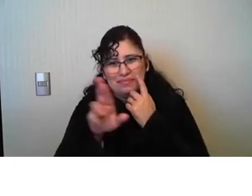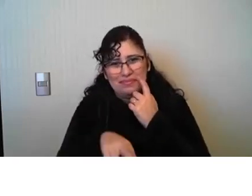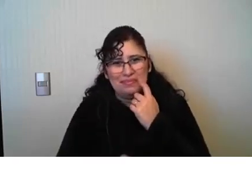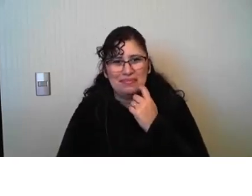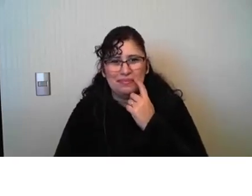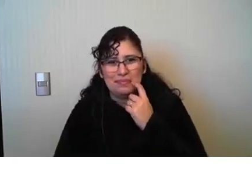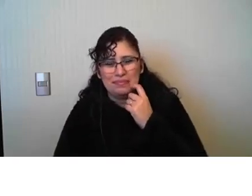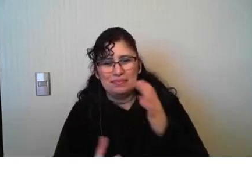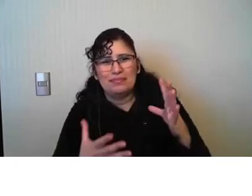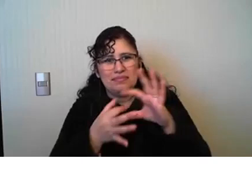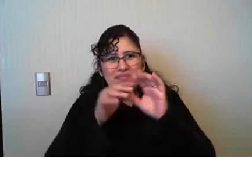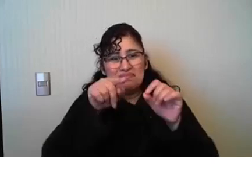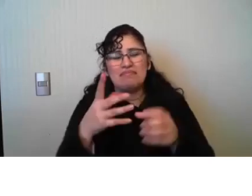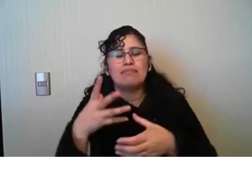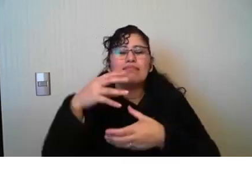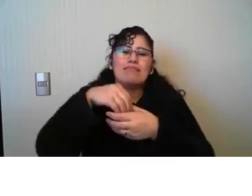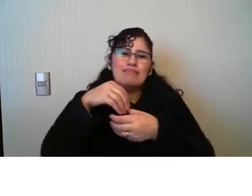del